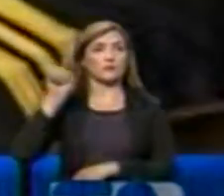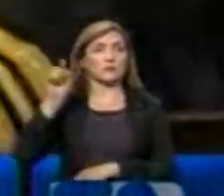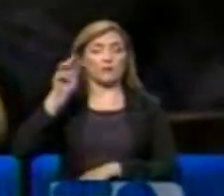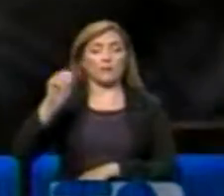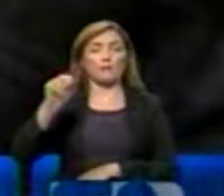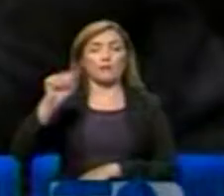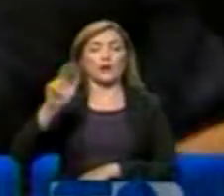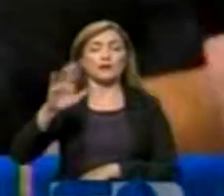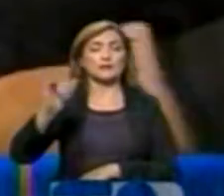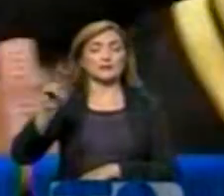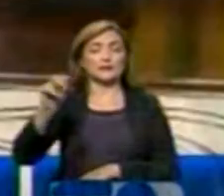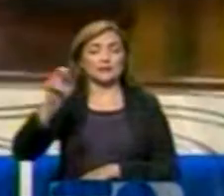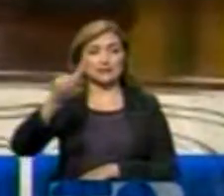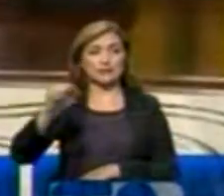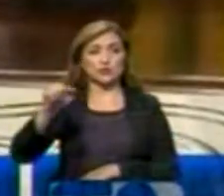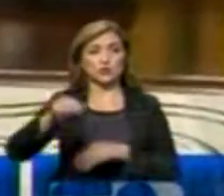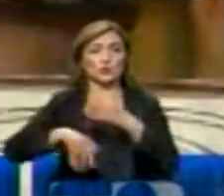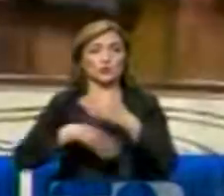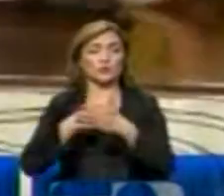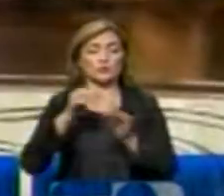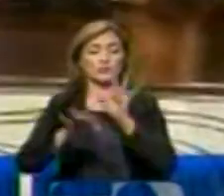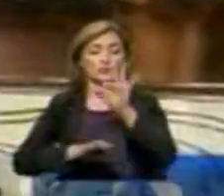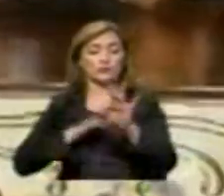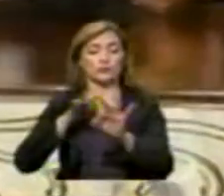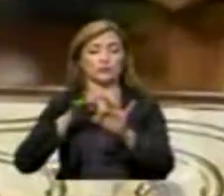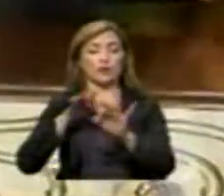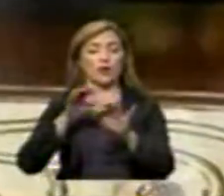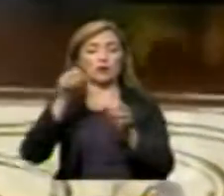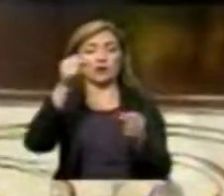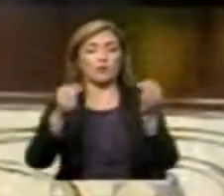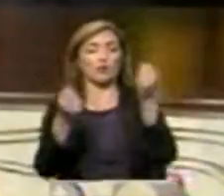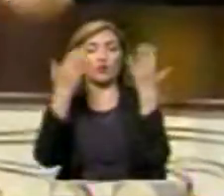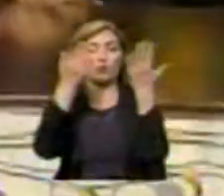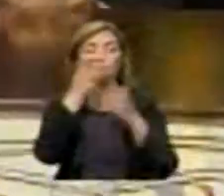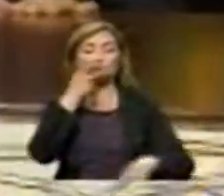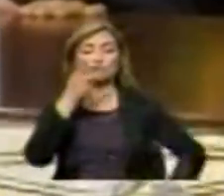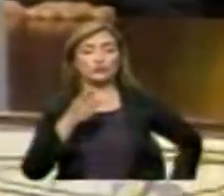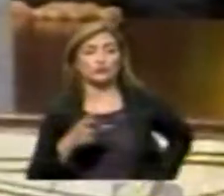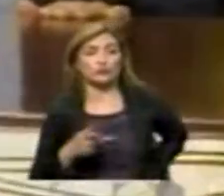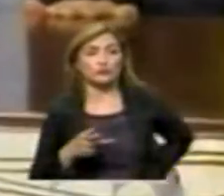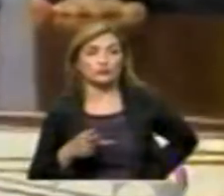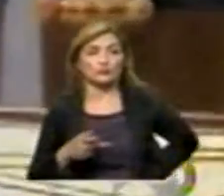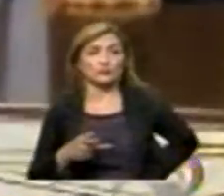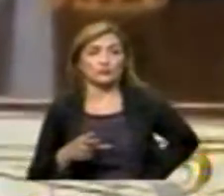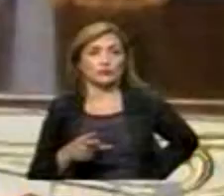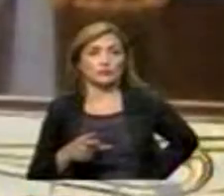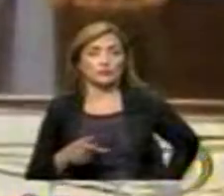Castro como el nuevo titular de la cartera de Transporte y Obras Públicas.